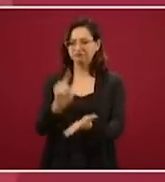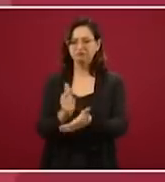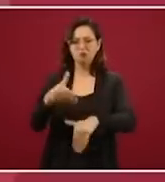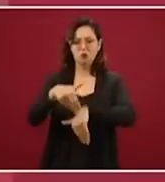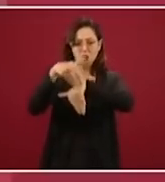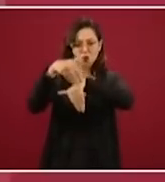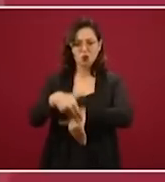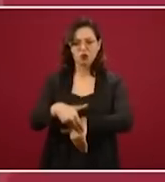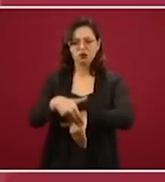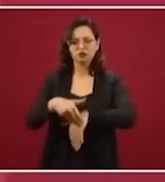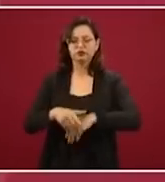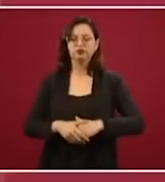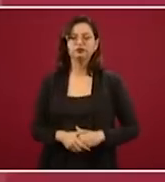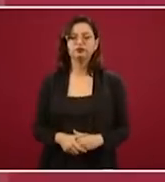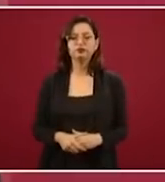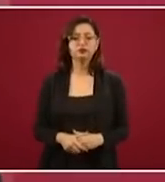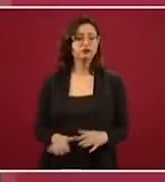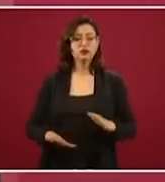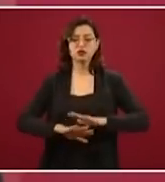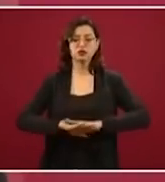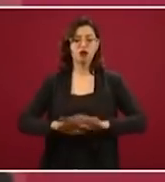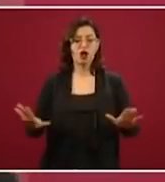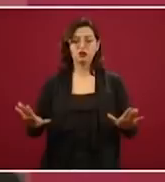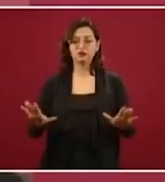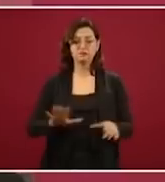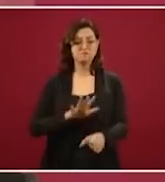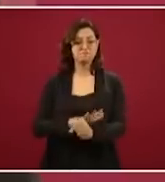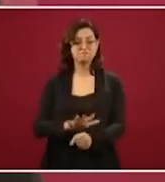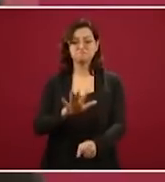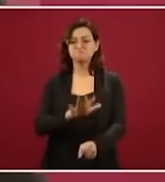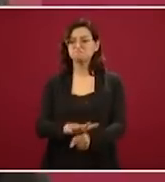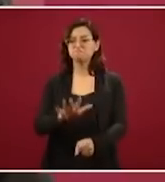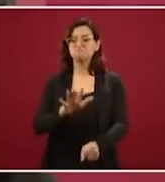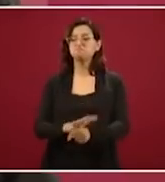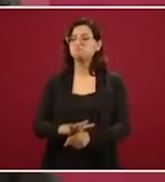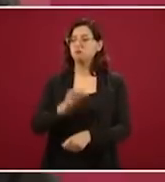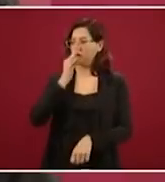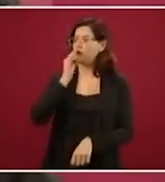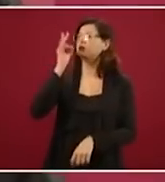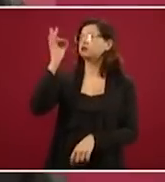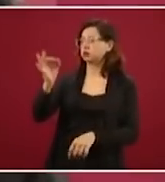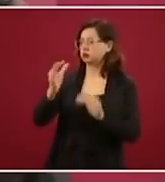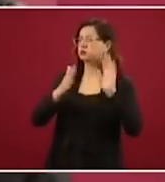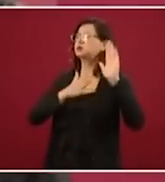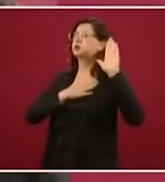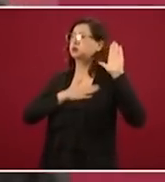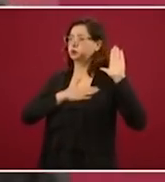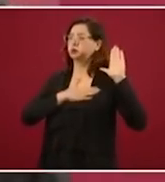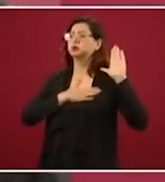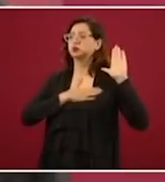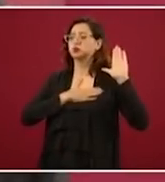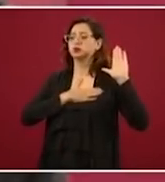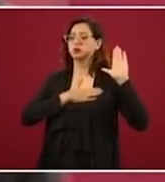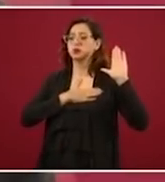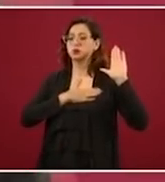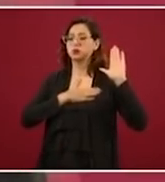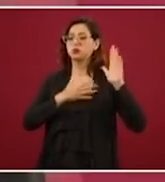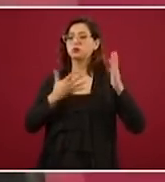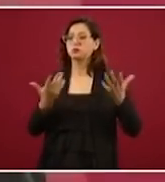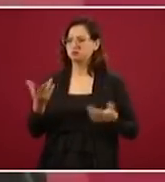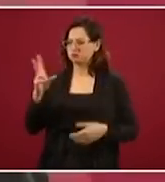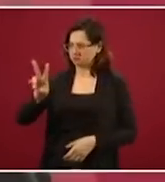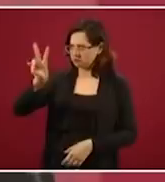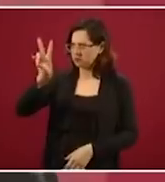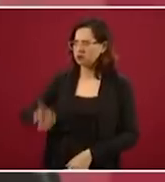legales. Y que de esa manera, con una simple manifestación de decir